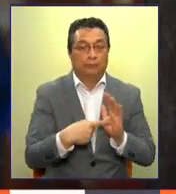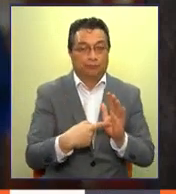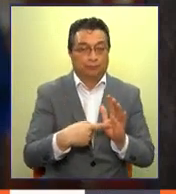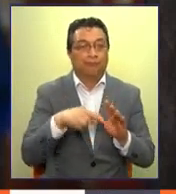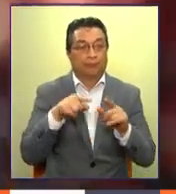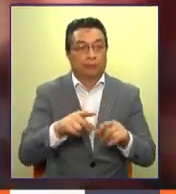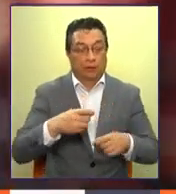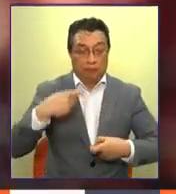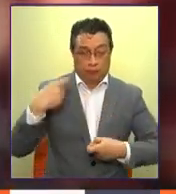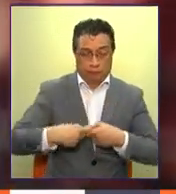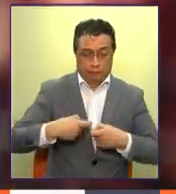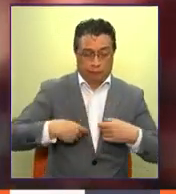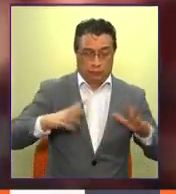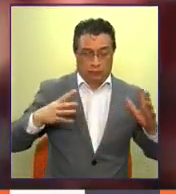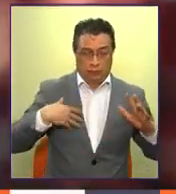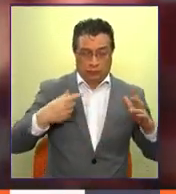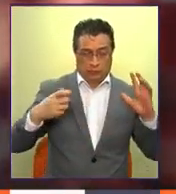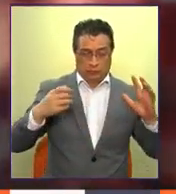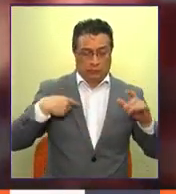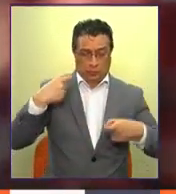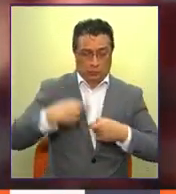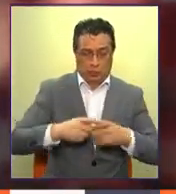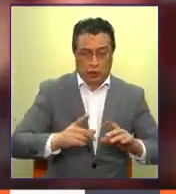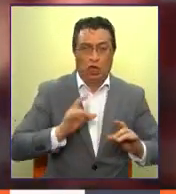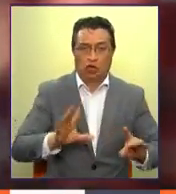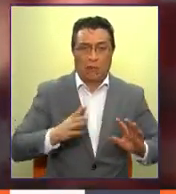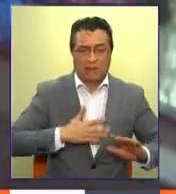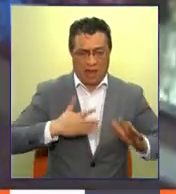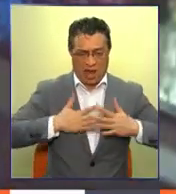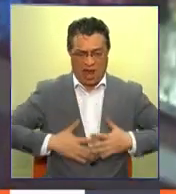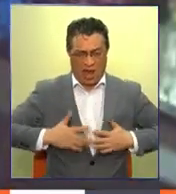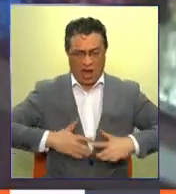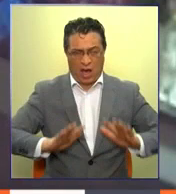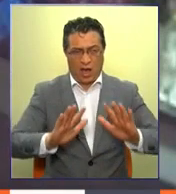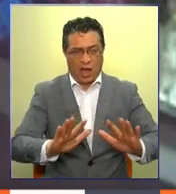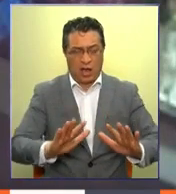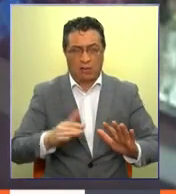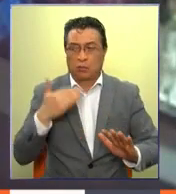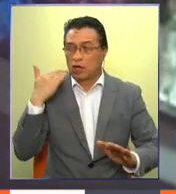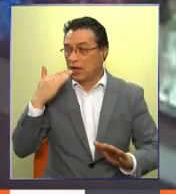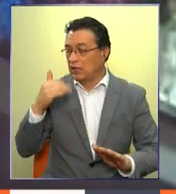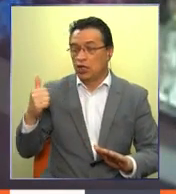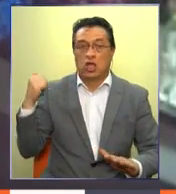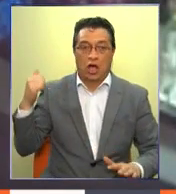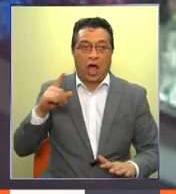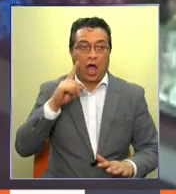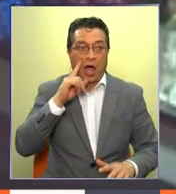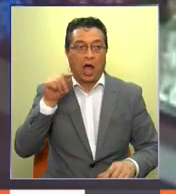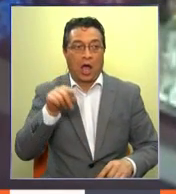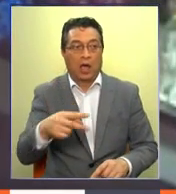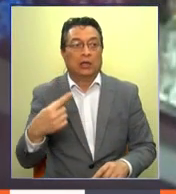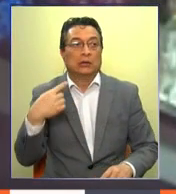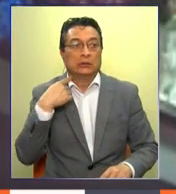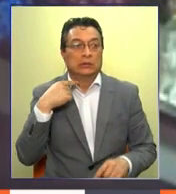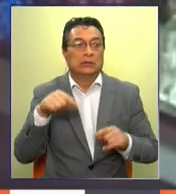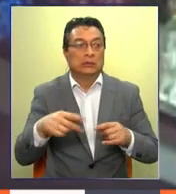hubo resistencia por parte de la víctima, solo intentó calmarlos por el resto de los menores de edad que de lejos veían la terrible